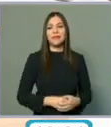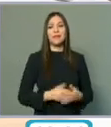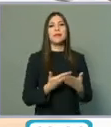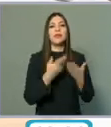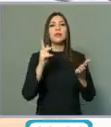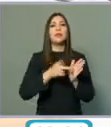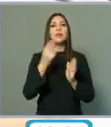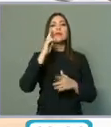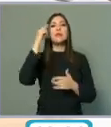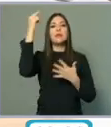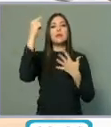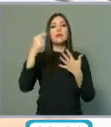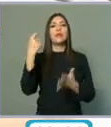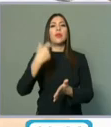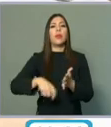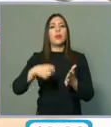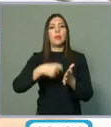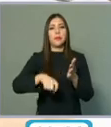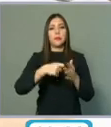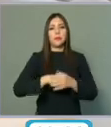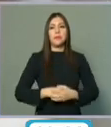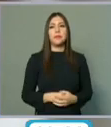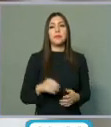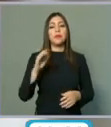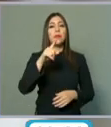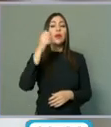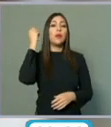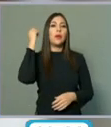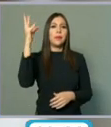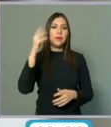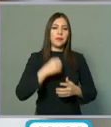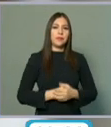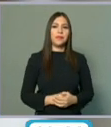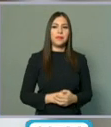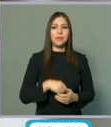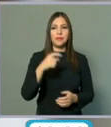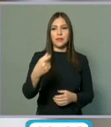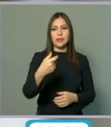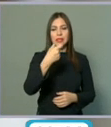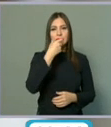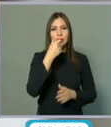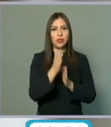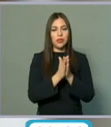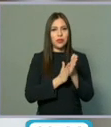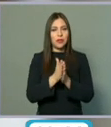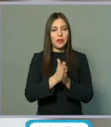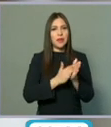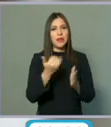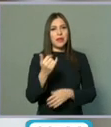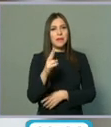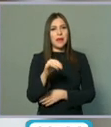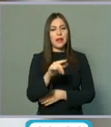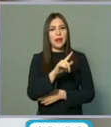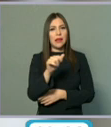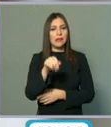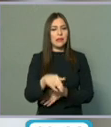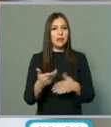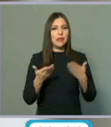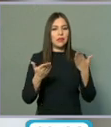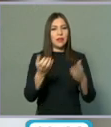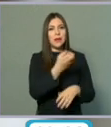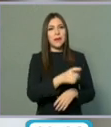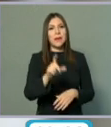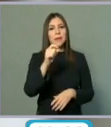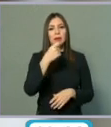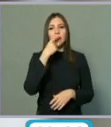ver los ingredientes entonces, chef? ¿Me parece bien? Por si se los perdieron. Para estas galletas de chocolate y vainilla sin horno para 20